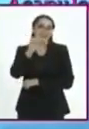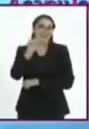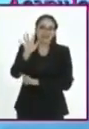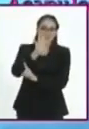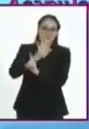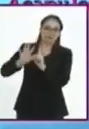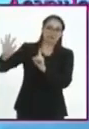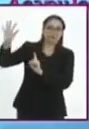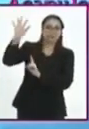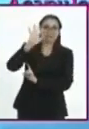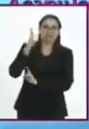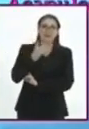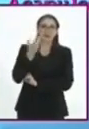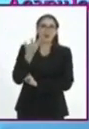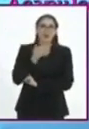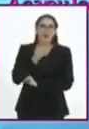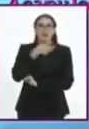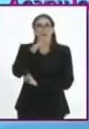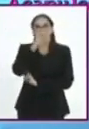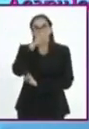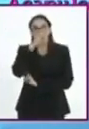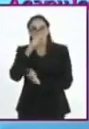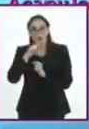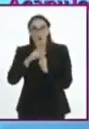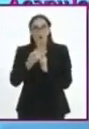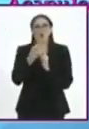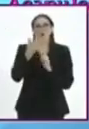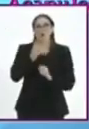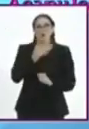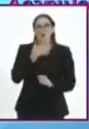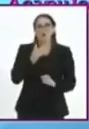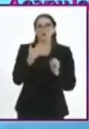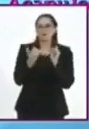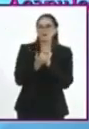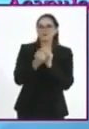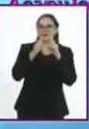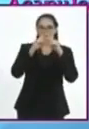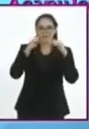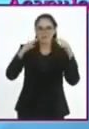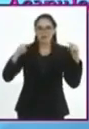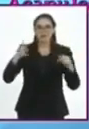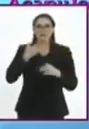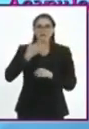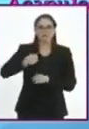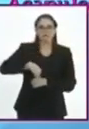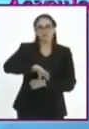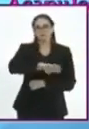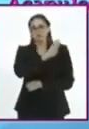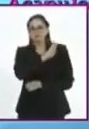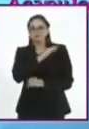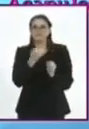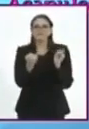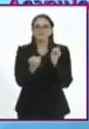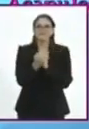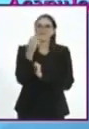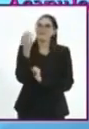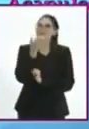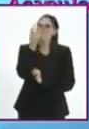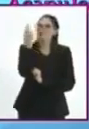mango, el tamarindo, el papalote, el rebozo, el paliacate y la talavera